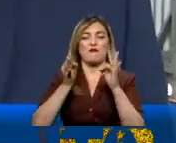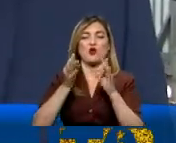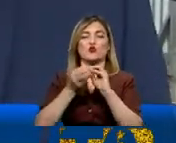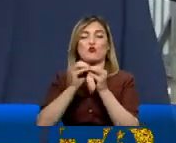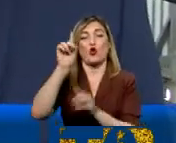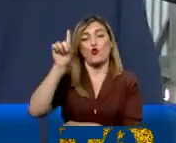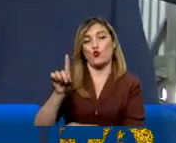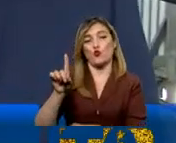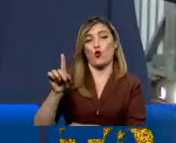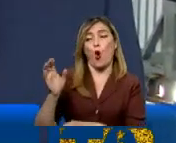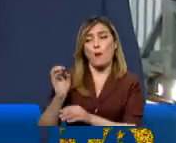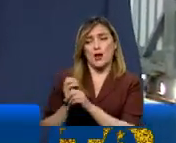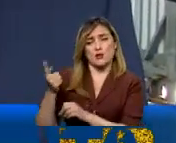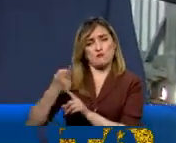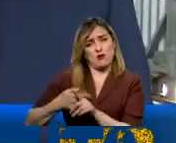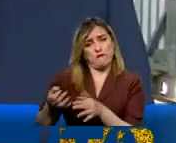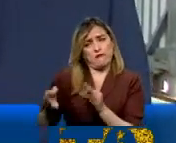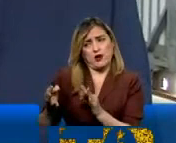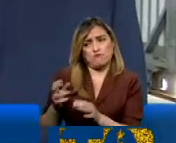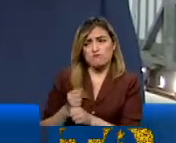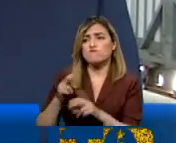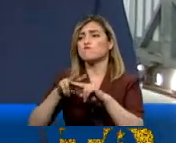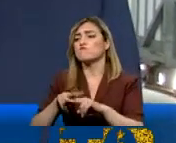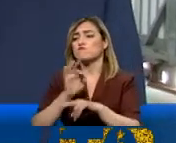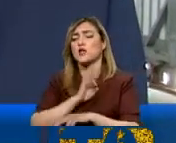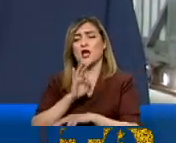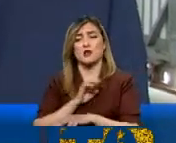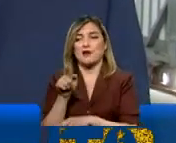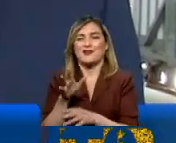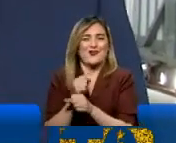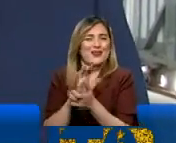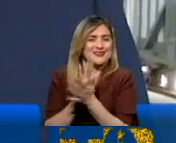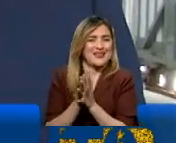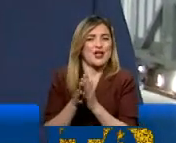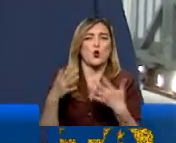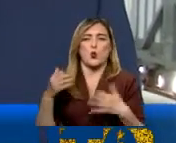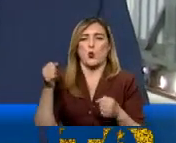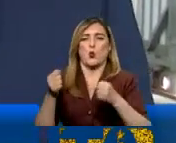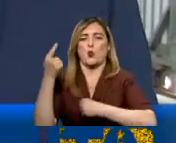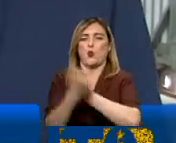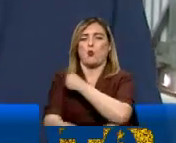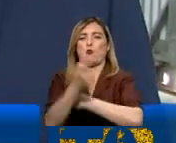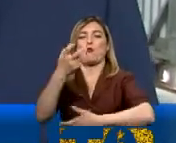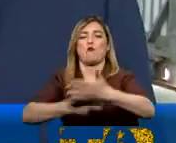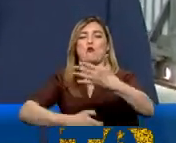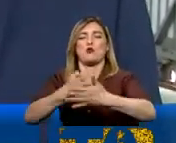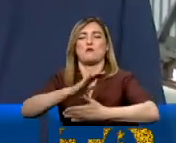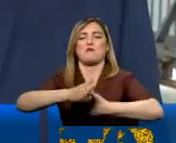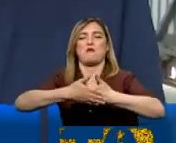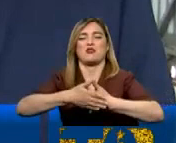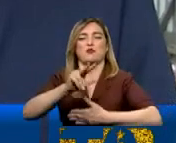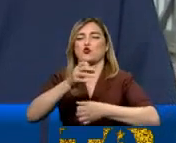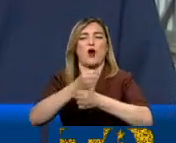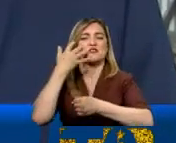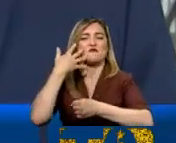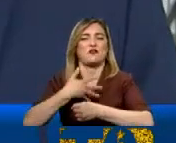1, que tenían obligación de hacerlo en febrero. Para este tipo de vehículos, existe un recargo adicional por no haber